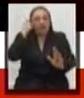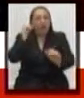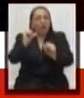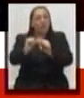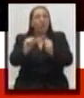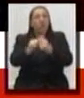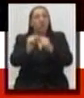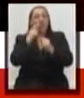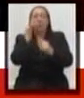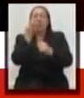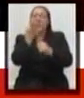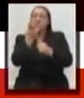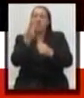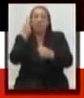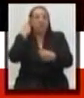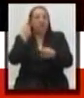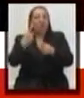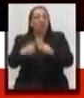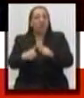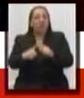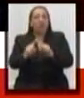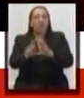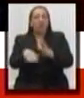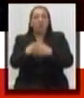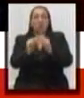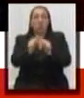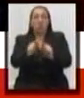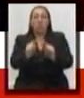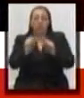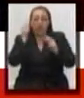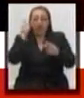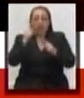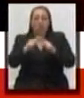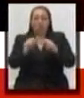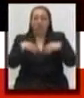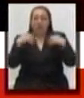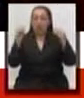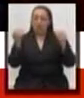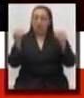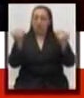un auroral y permanente juventud. Esta mañana,